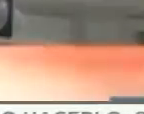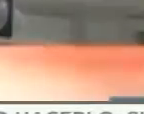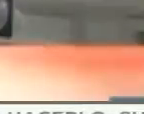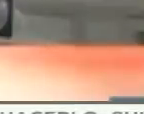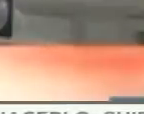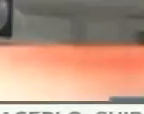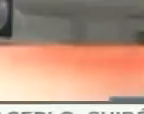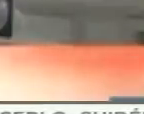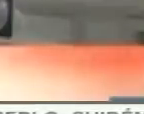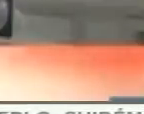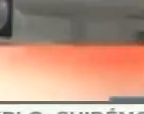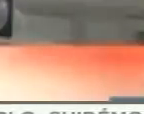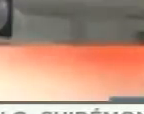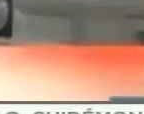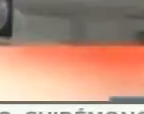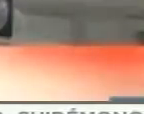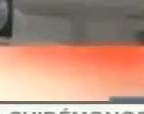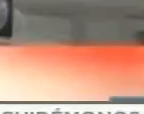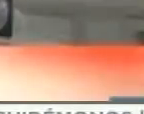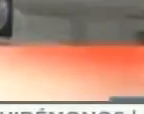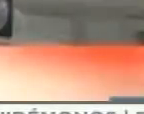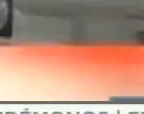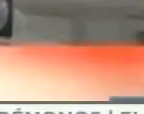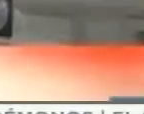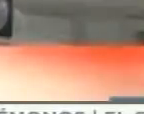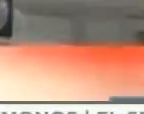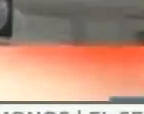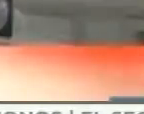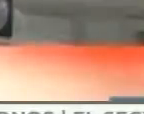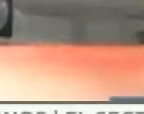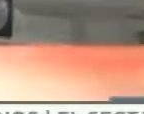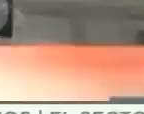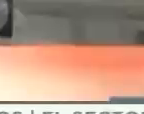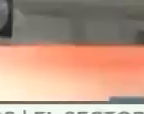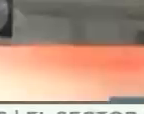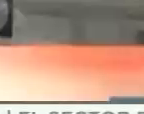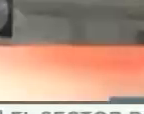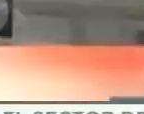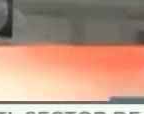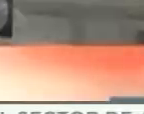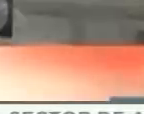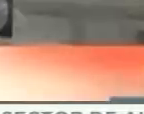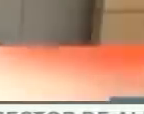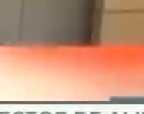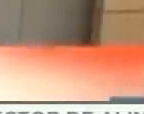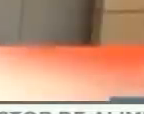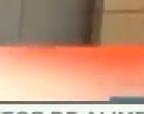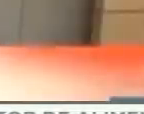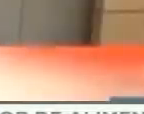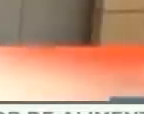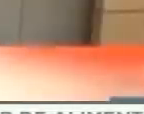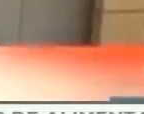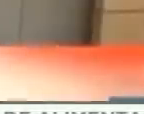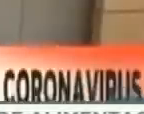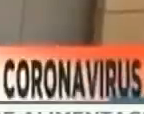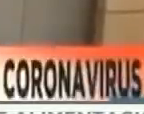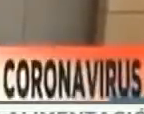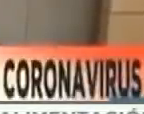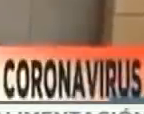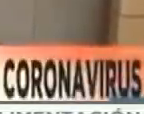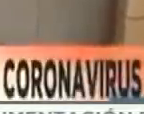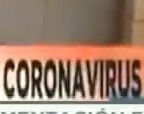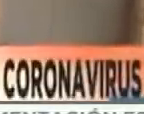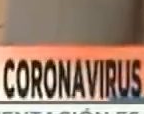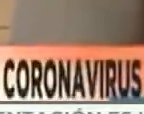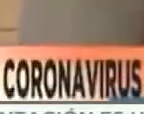superficies. Gotículas de menor de 100 micras son aerosoles y pueden permanecer más tiempo en el aire. Otro entorno cerrado,